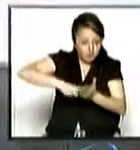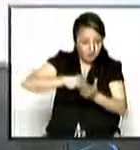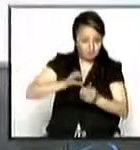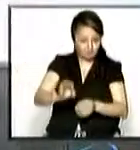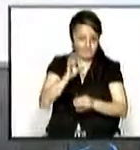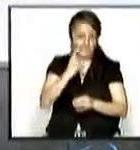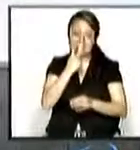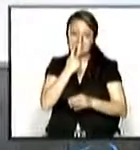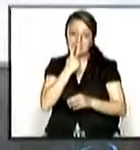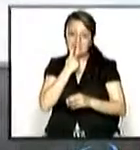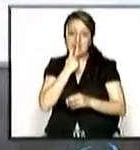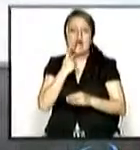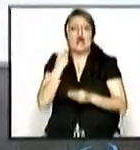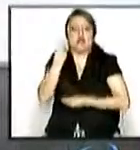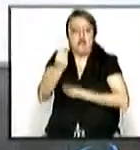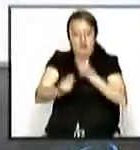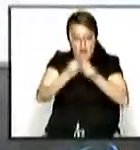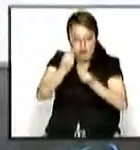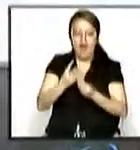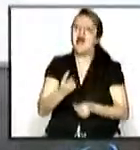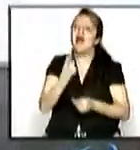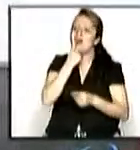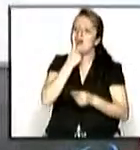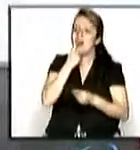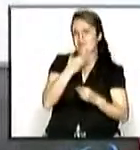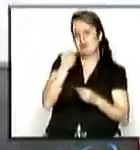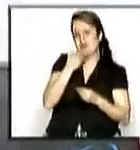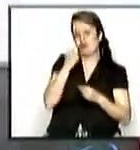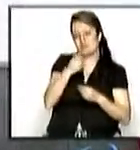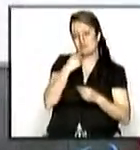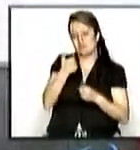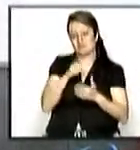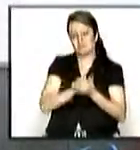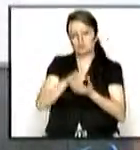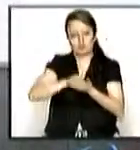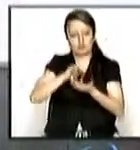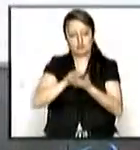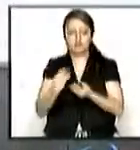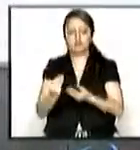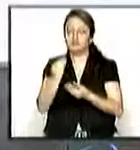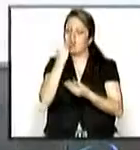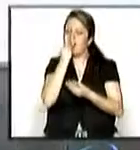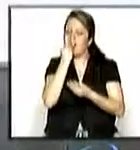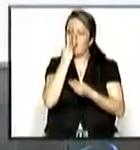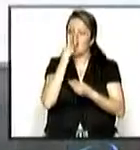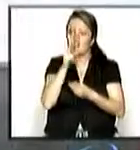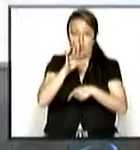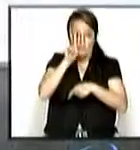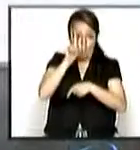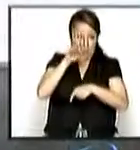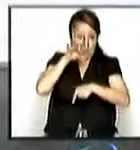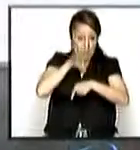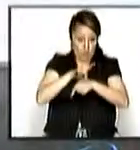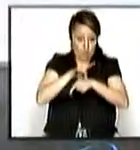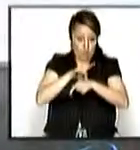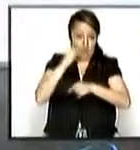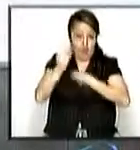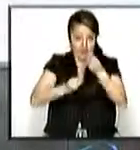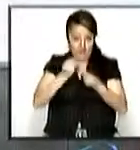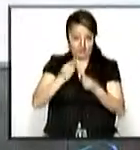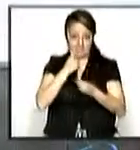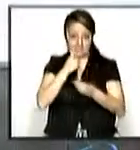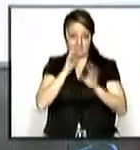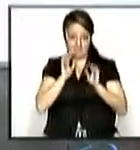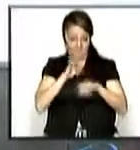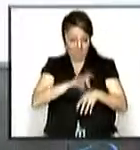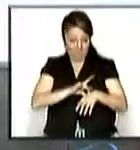titanio, que es el doctor Branimark, y él fue el creador de la implantología oral. Es decir, un médico fue el que inventó la implantología oral.